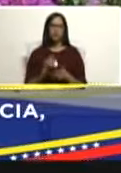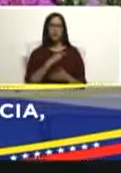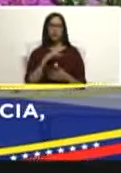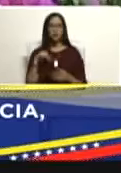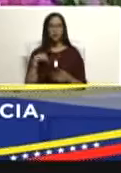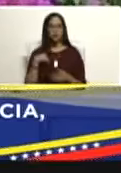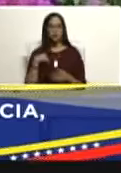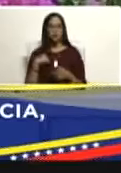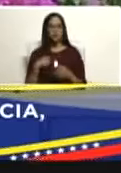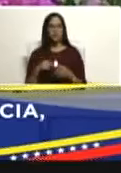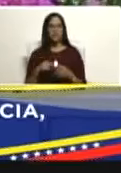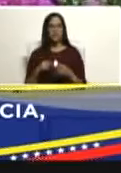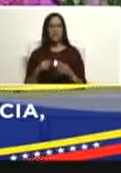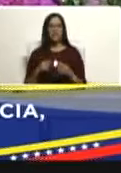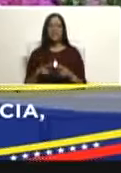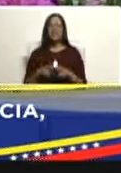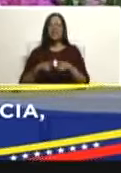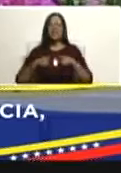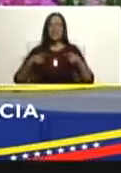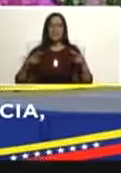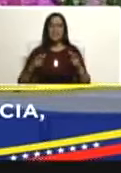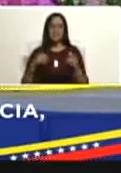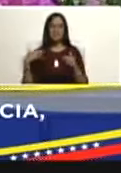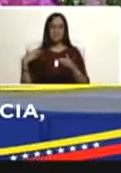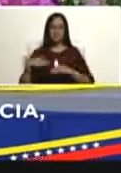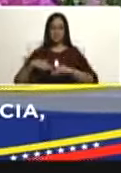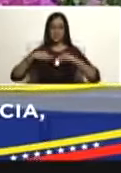Nosotros crecimos de otra forma,